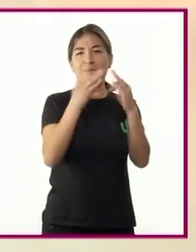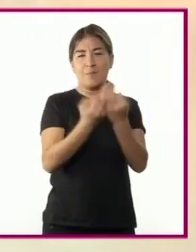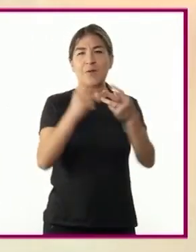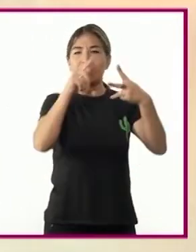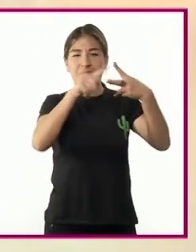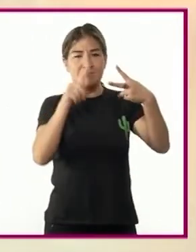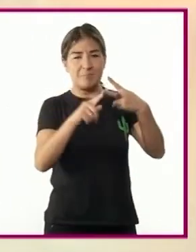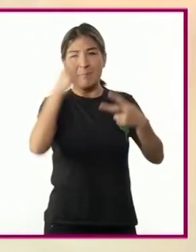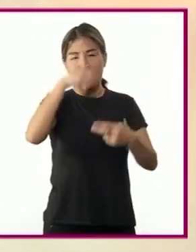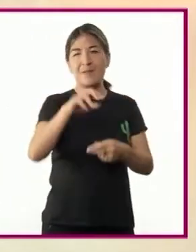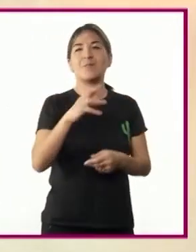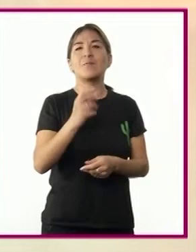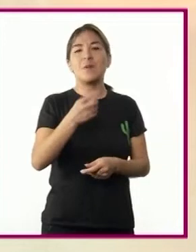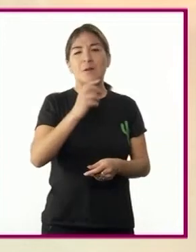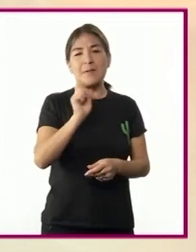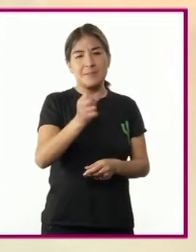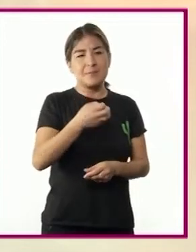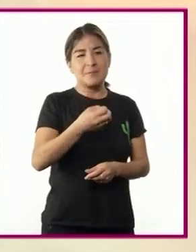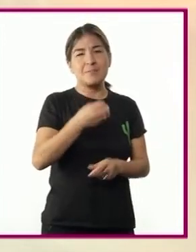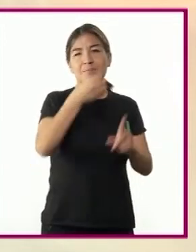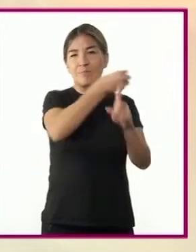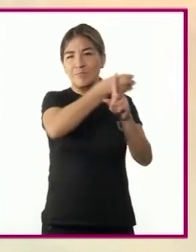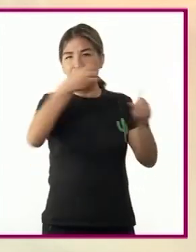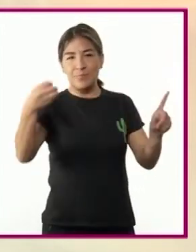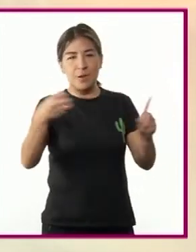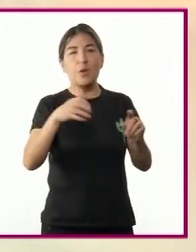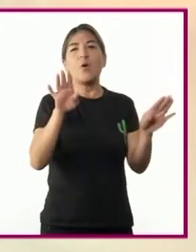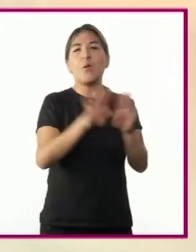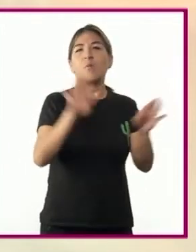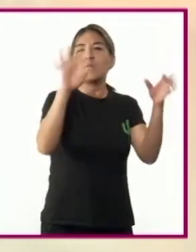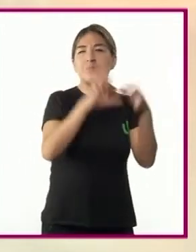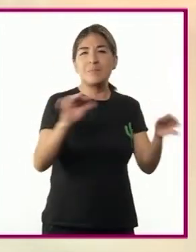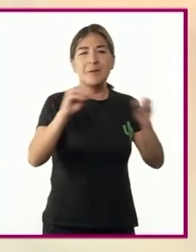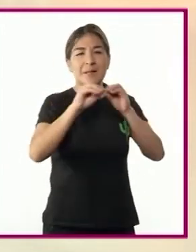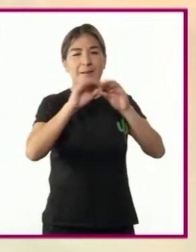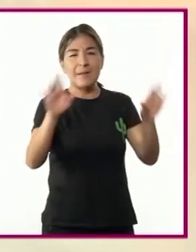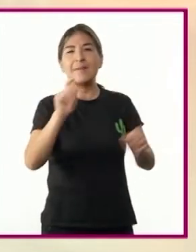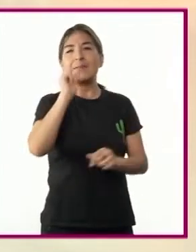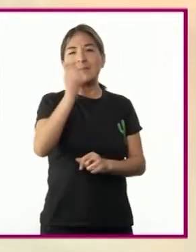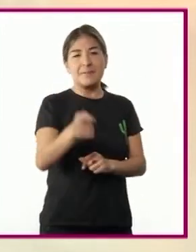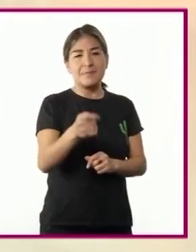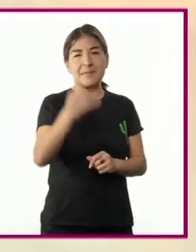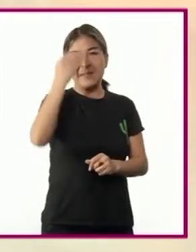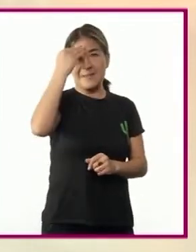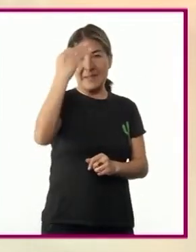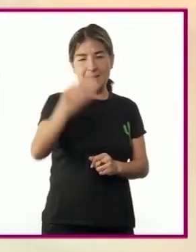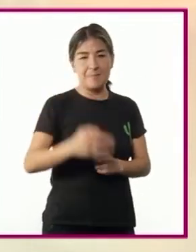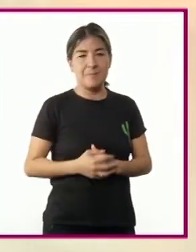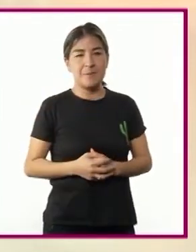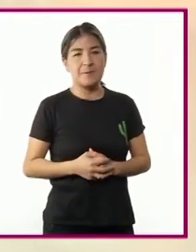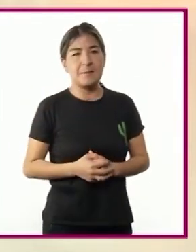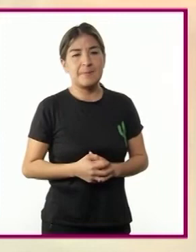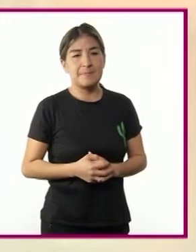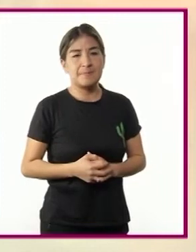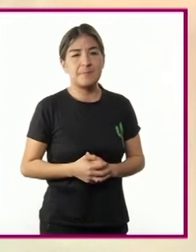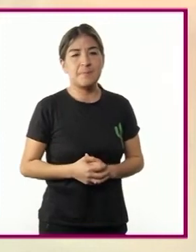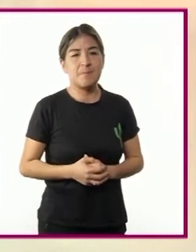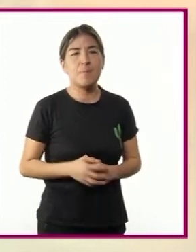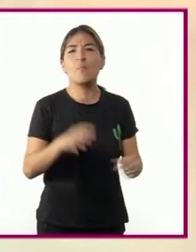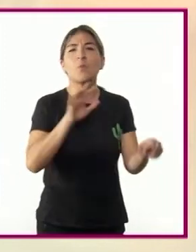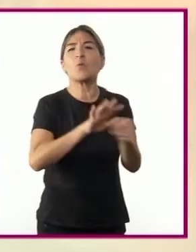oraciones compuestas, en las que se aprecia claramente la relación entre los tiempos. Unas de